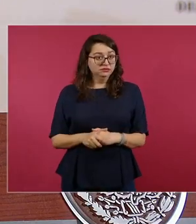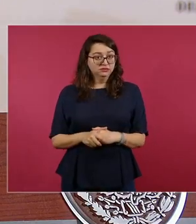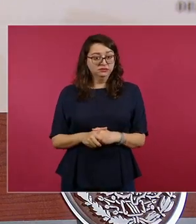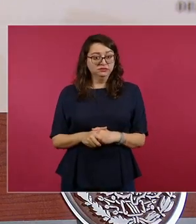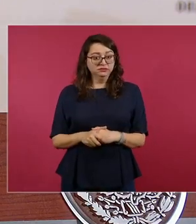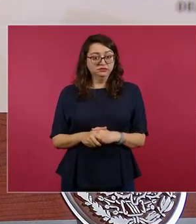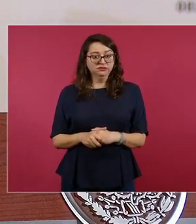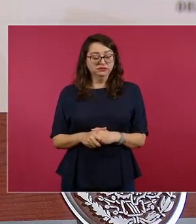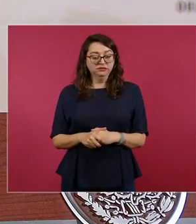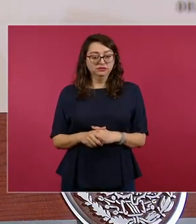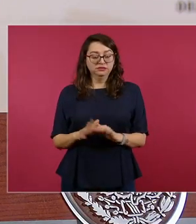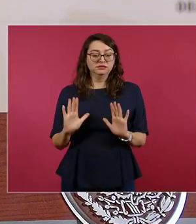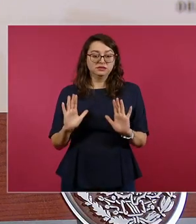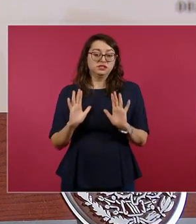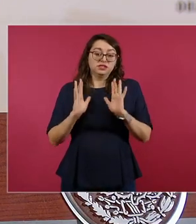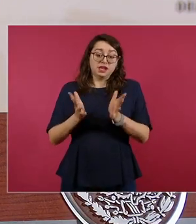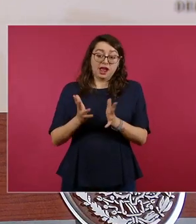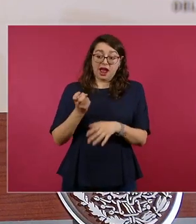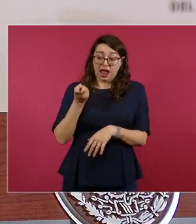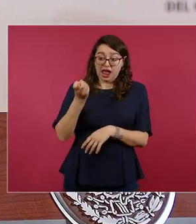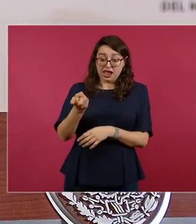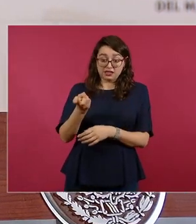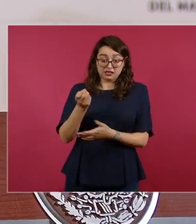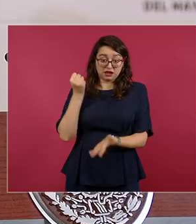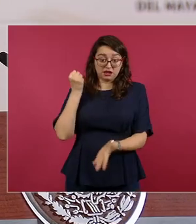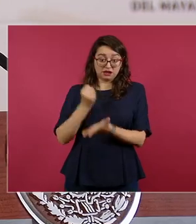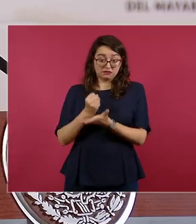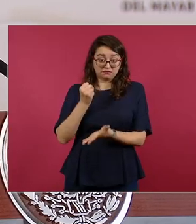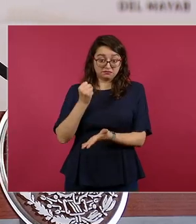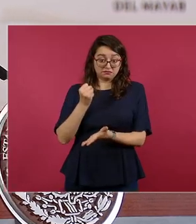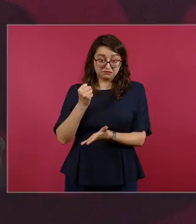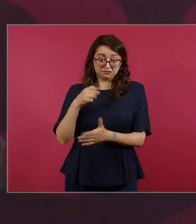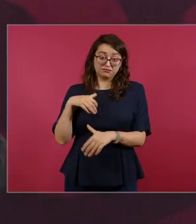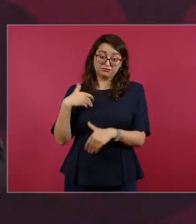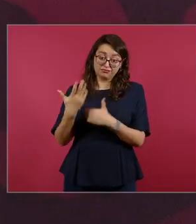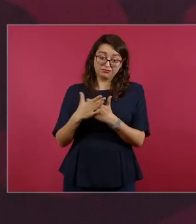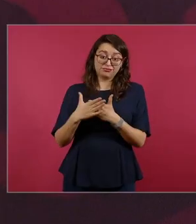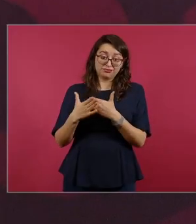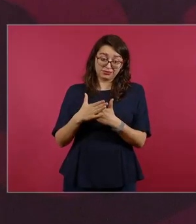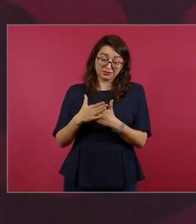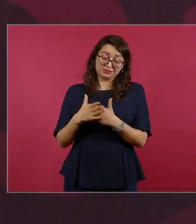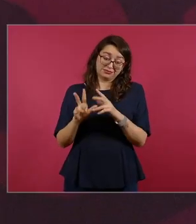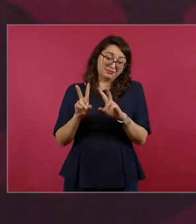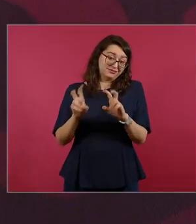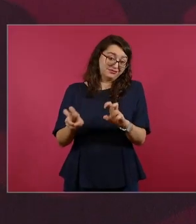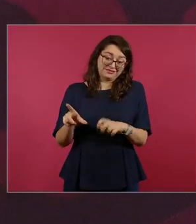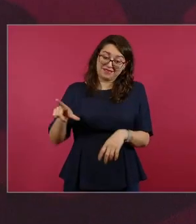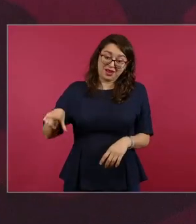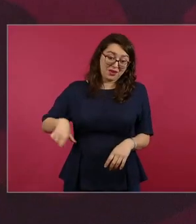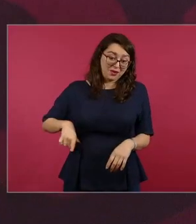Pues va a corresponder Esa es otra de las cosas que vamos a dejar encargados